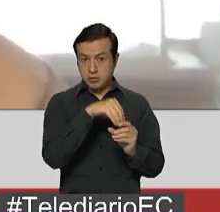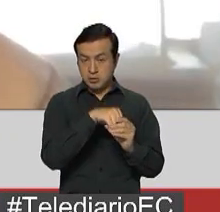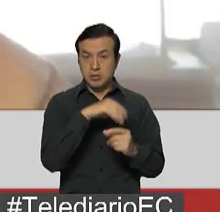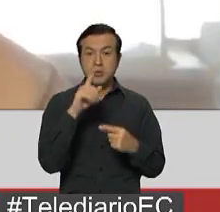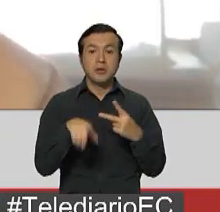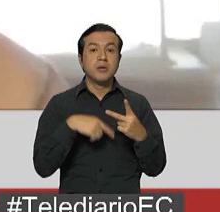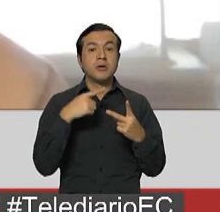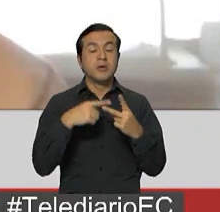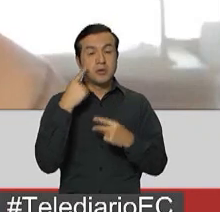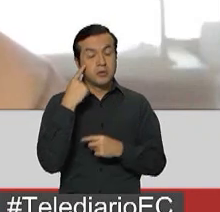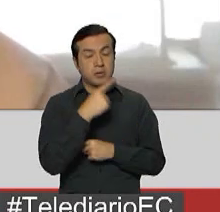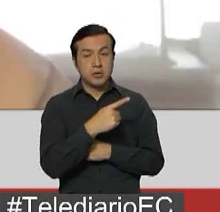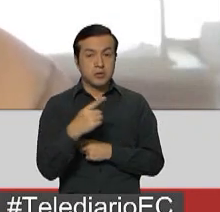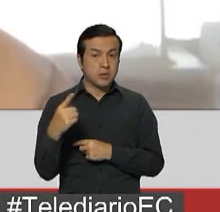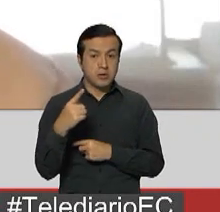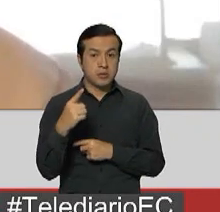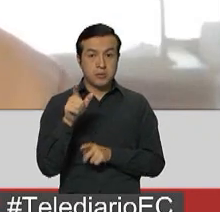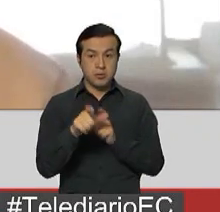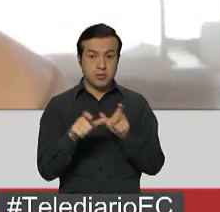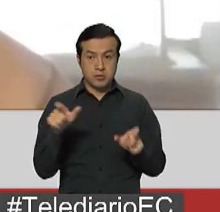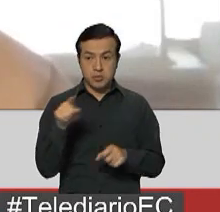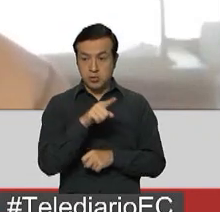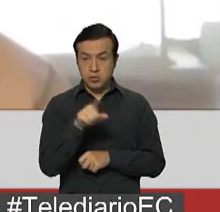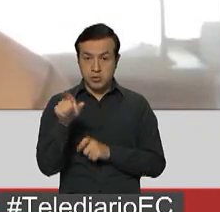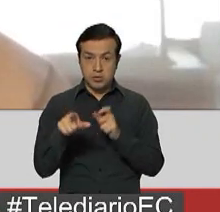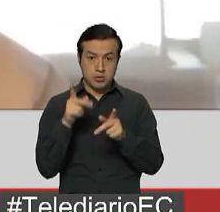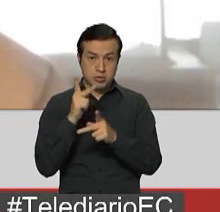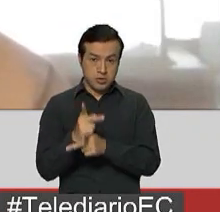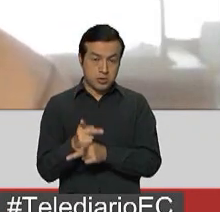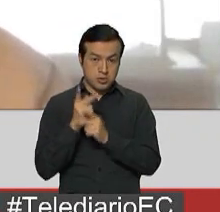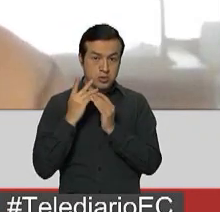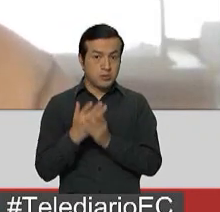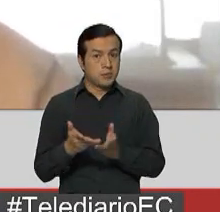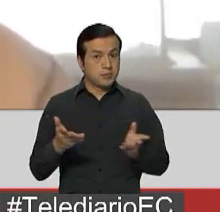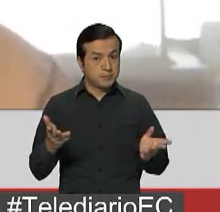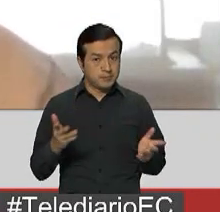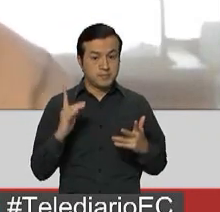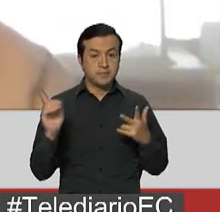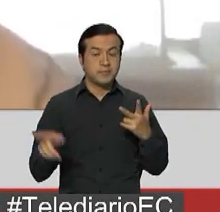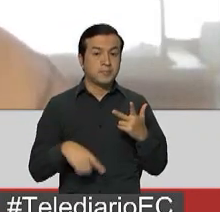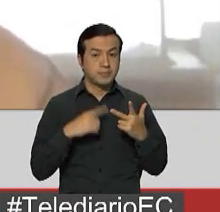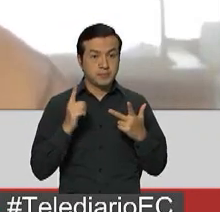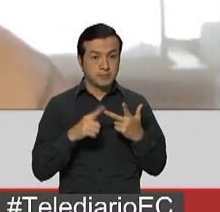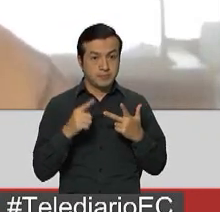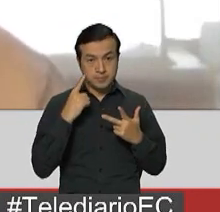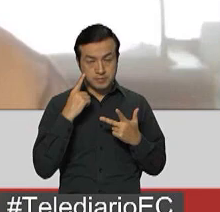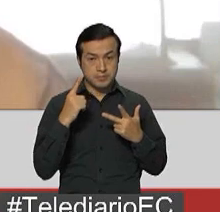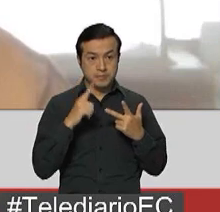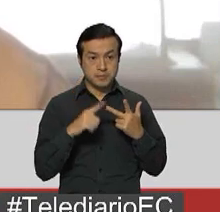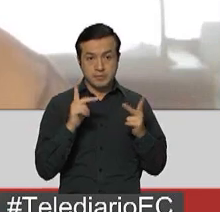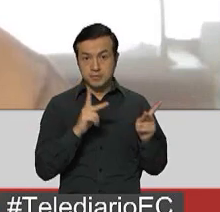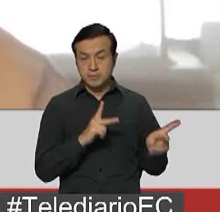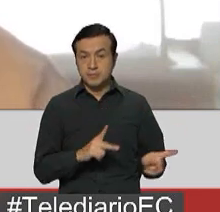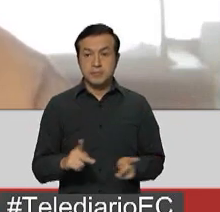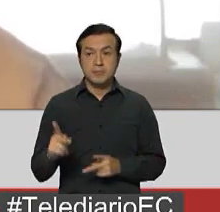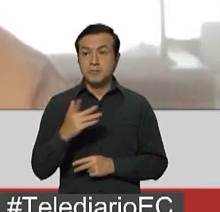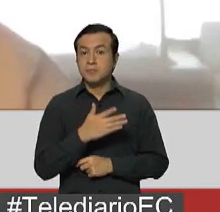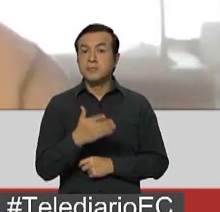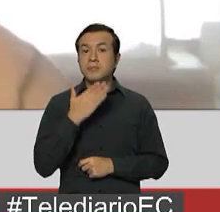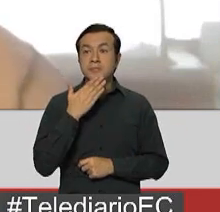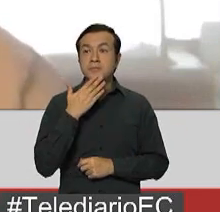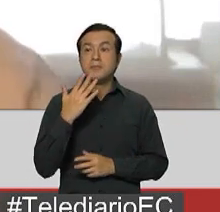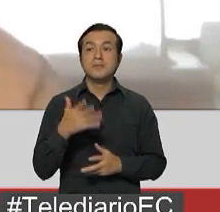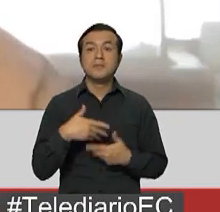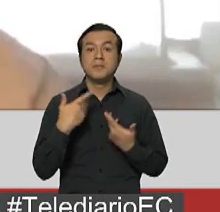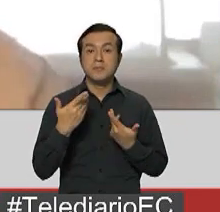los niveles de protección de los usuarios de los consumidores financieros y otro gran bloque tiene que ver con aquello